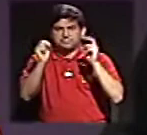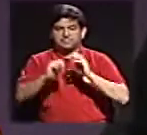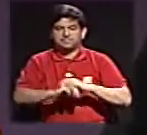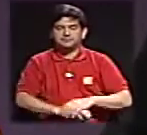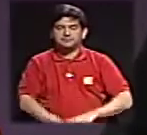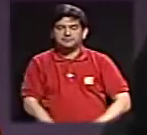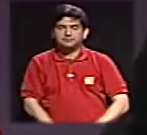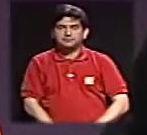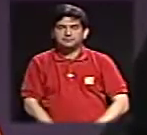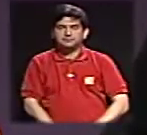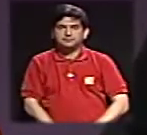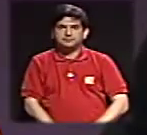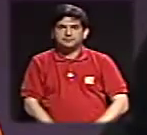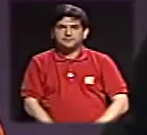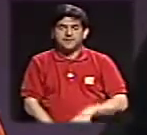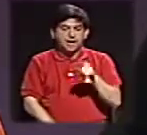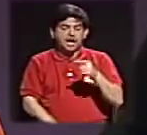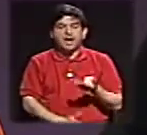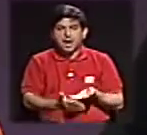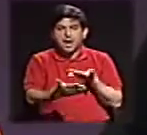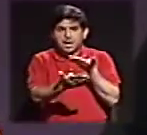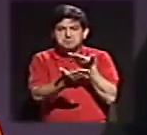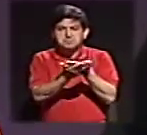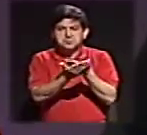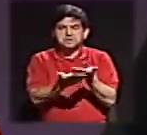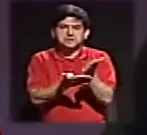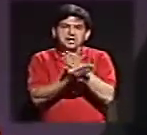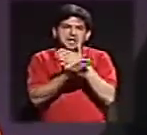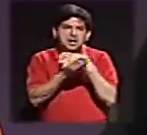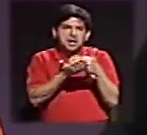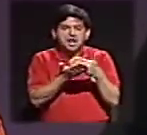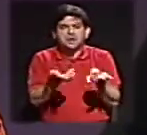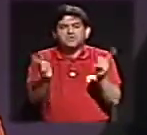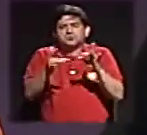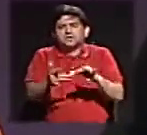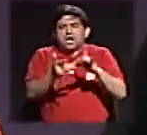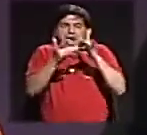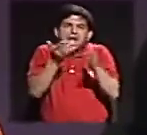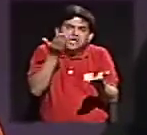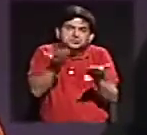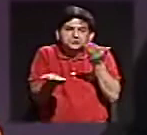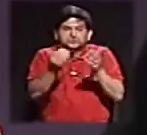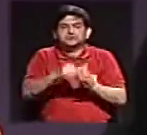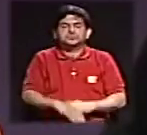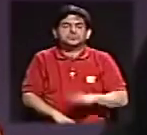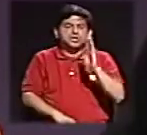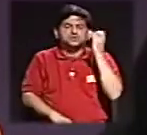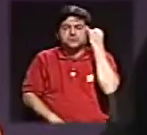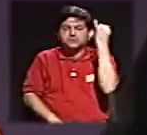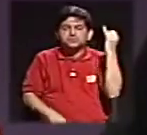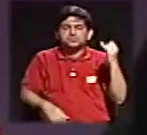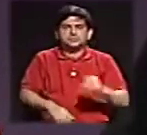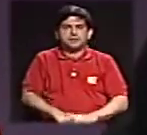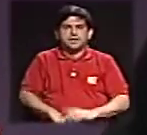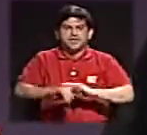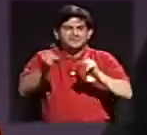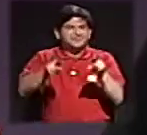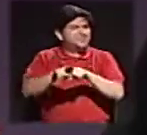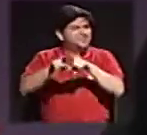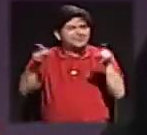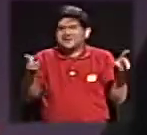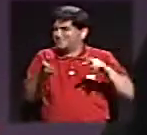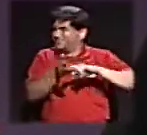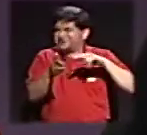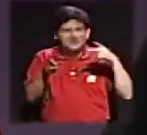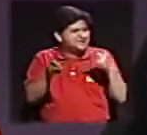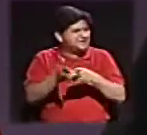esta admisibilidad. Ahí va a presentar algunas excepciones y cuestiones y sus argumentaciones, pero eso tampoco